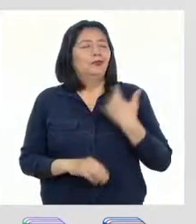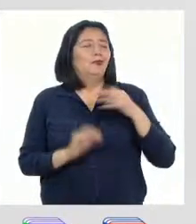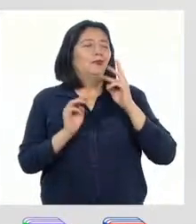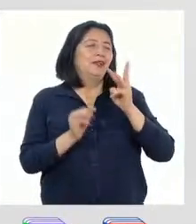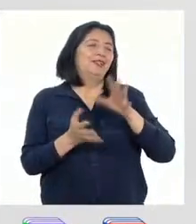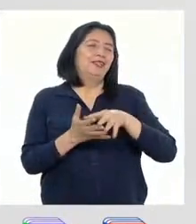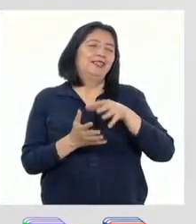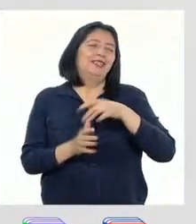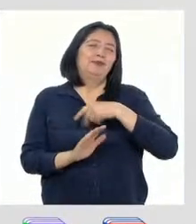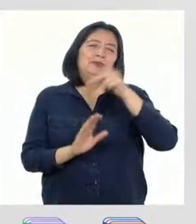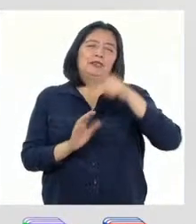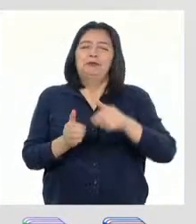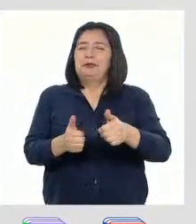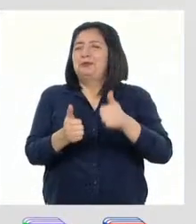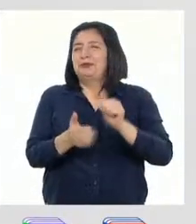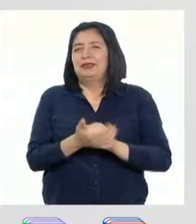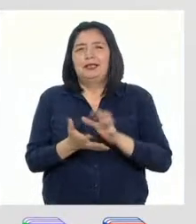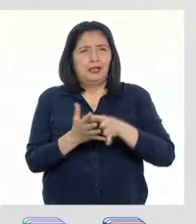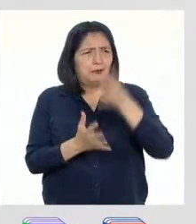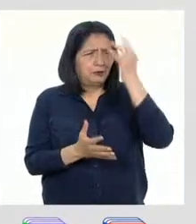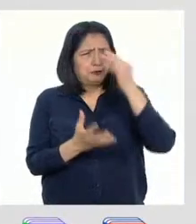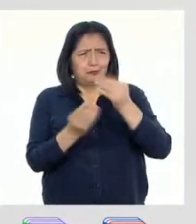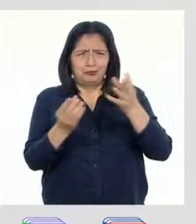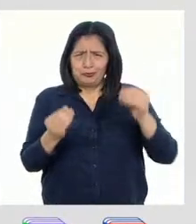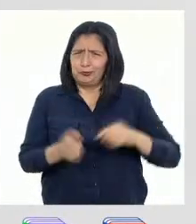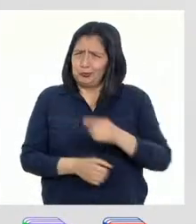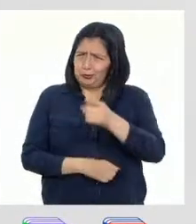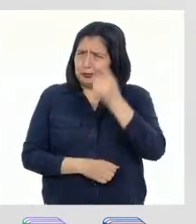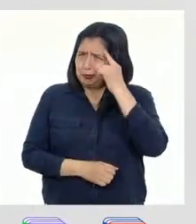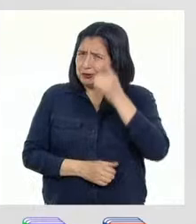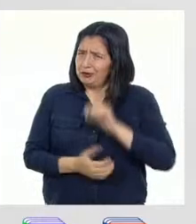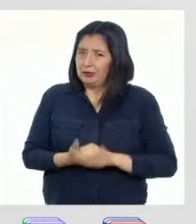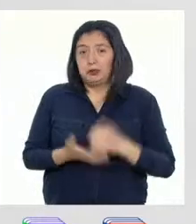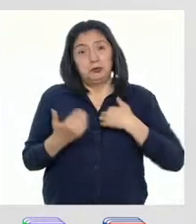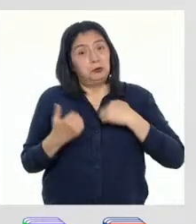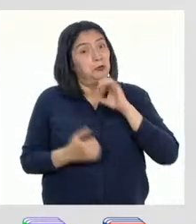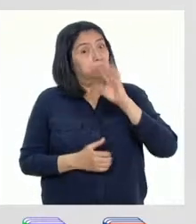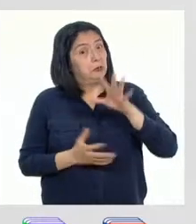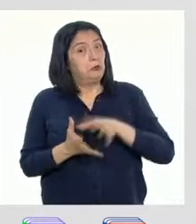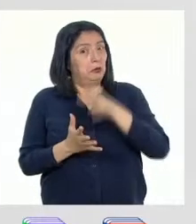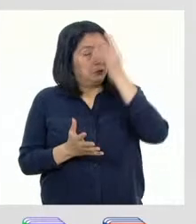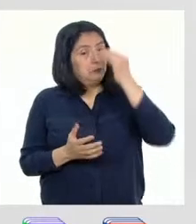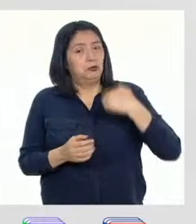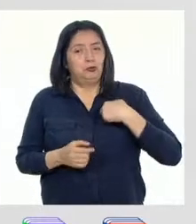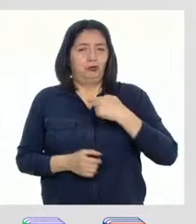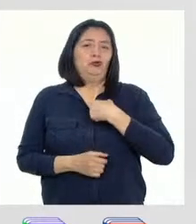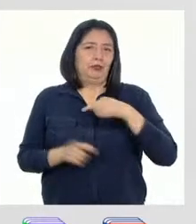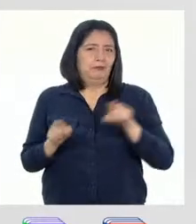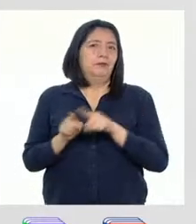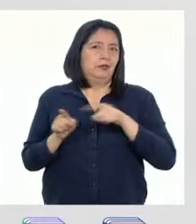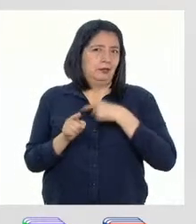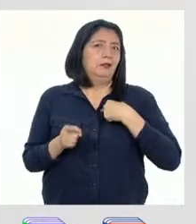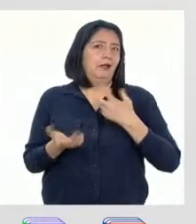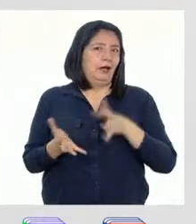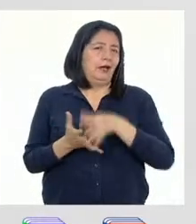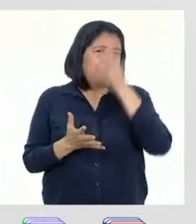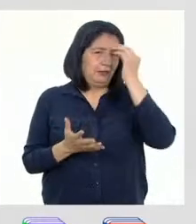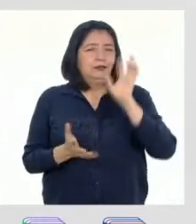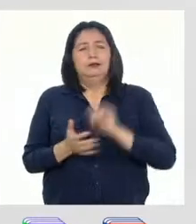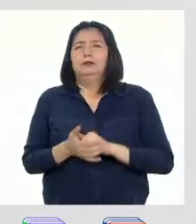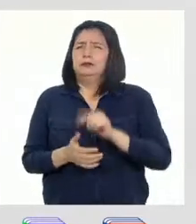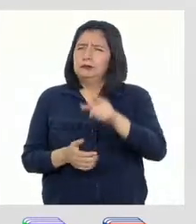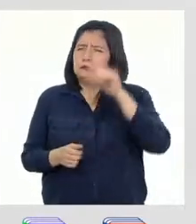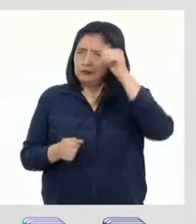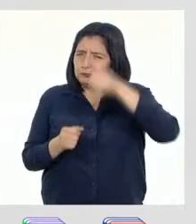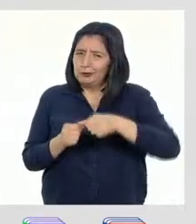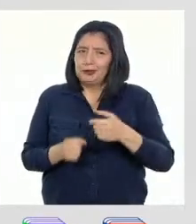¡Qué programas tan geniales! Aprendimos un montón, ¿no les parece? Y digo aprendimos porque yo aprendo con ustedes. ¿Se acuerdan